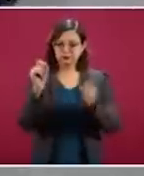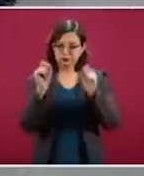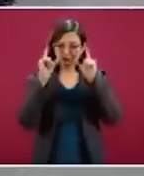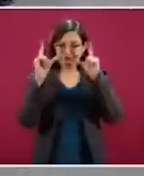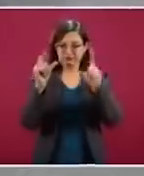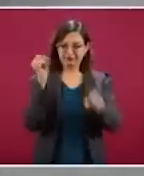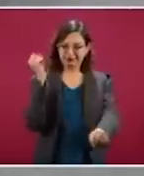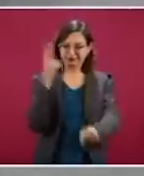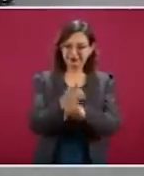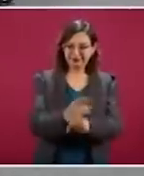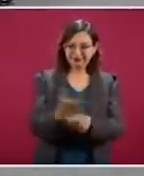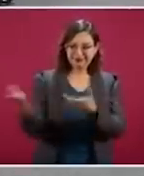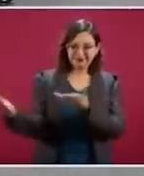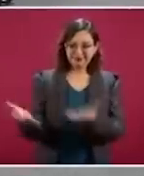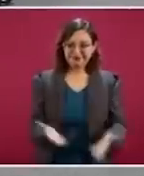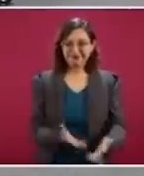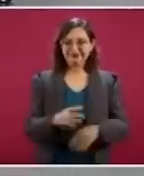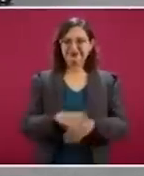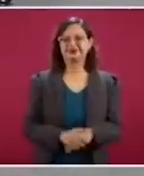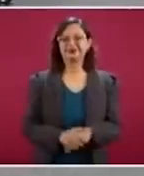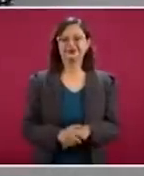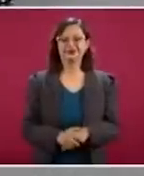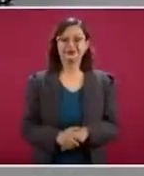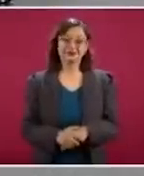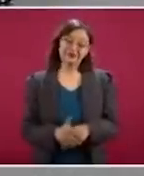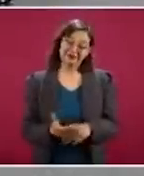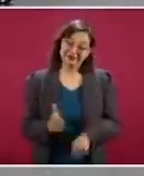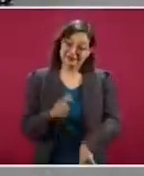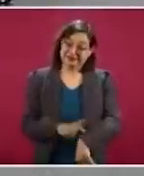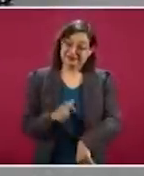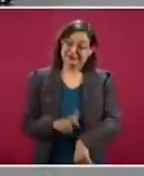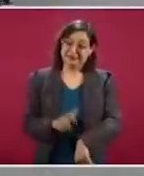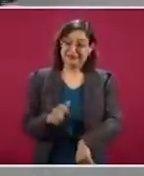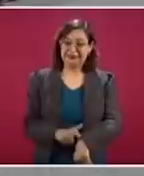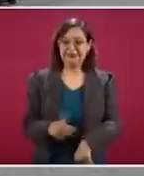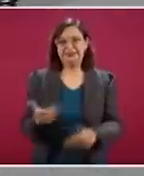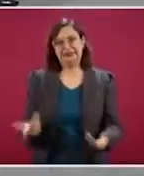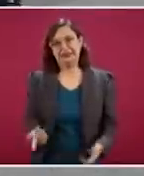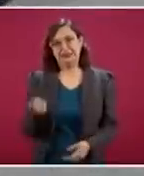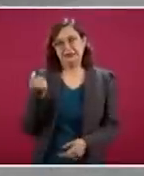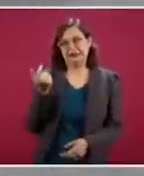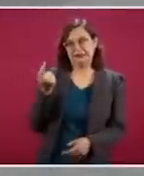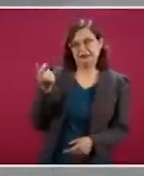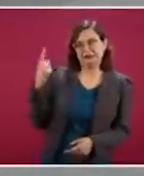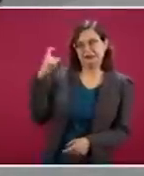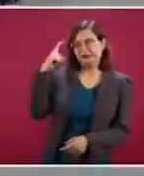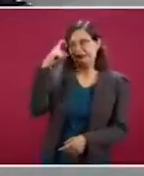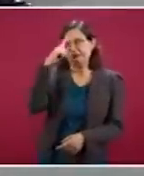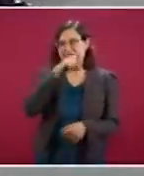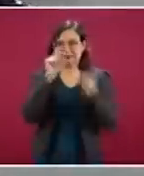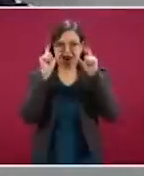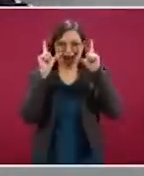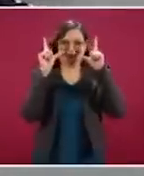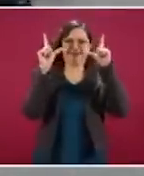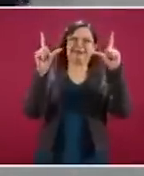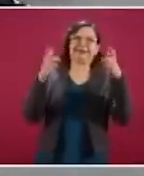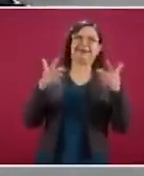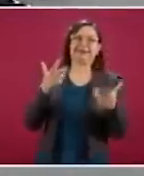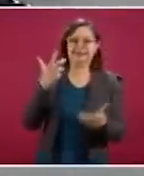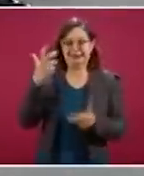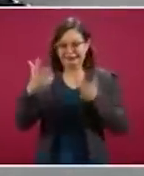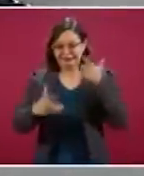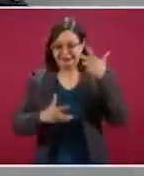temprano, que estén a esta hora, que esté un poco inhumana, pero que estemos aquí todos juntos?